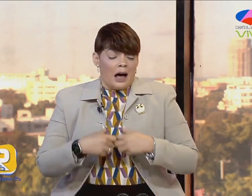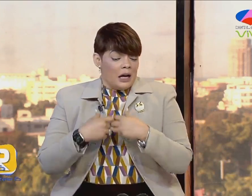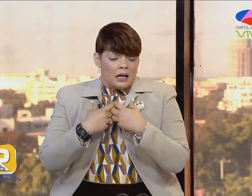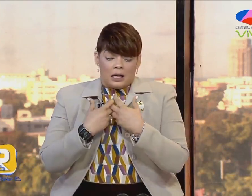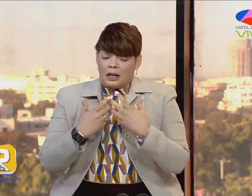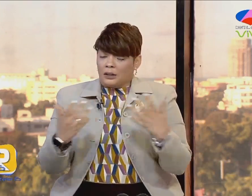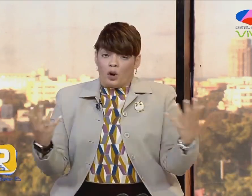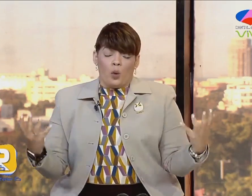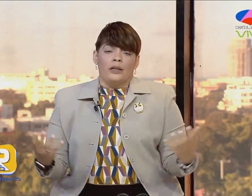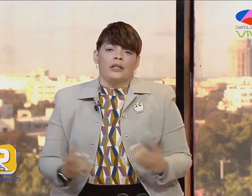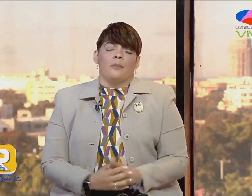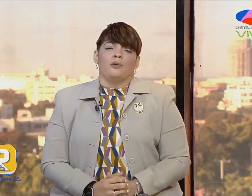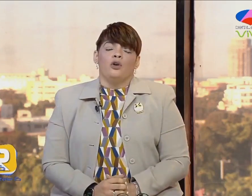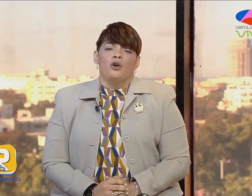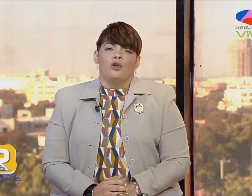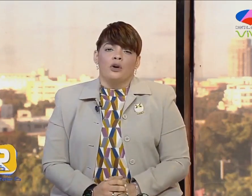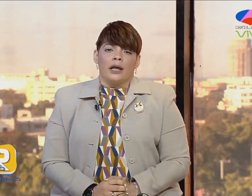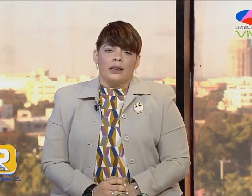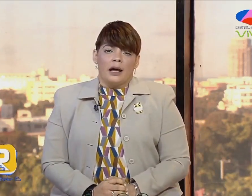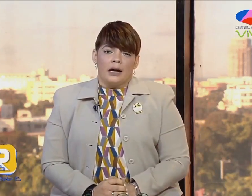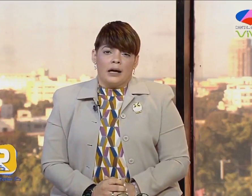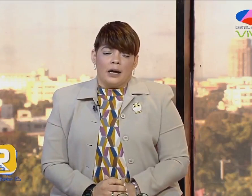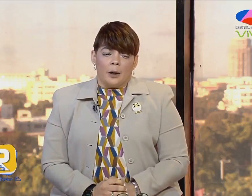actividad todo el tiempo,